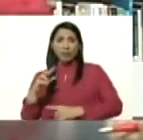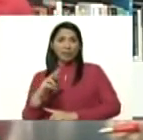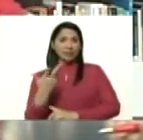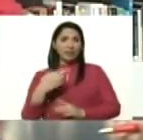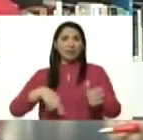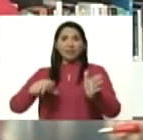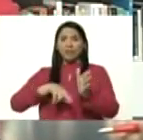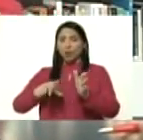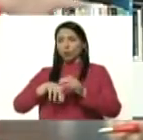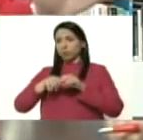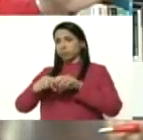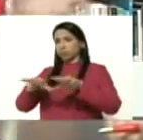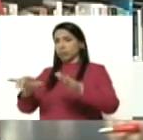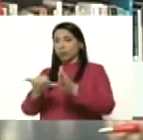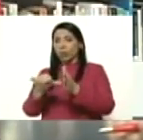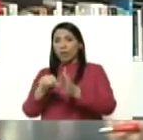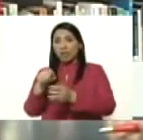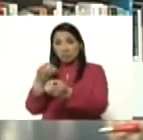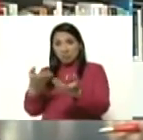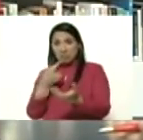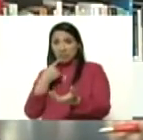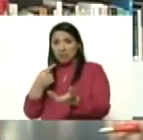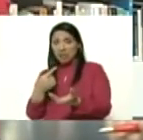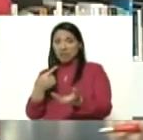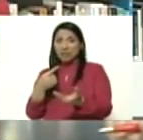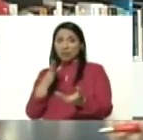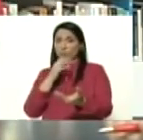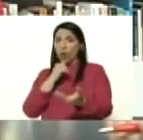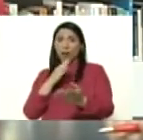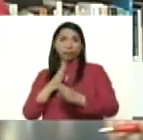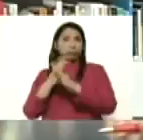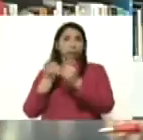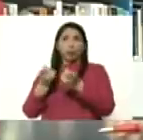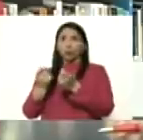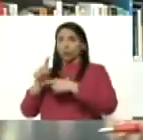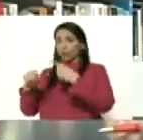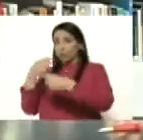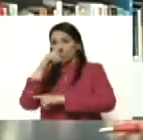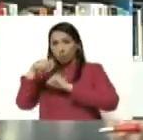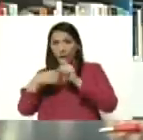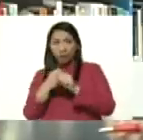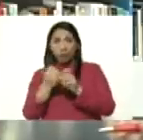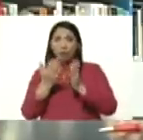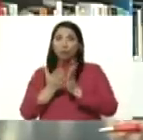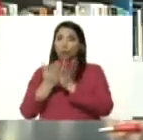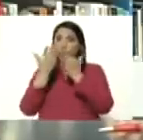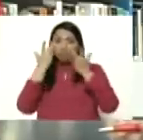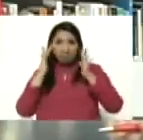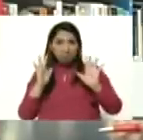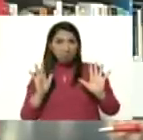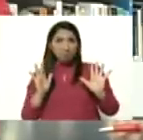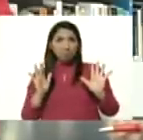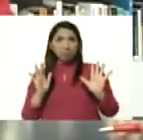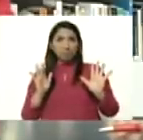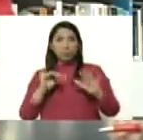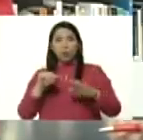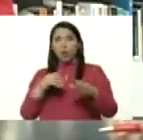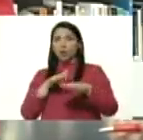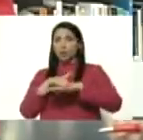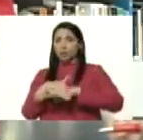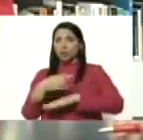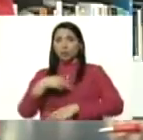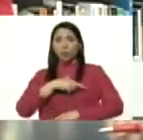rebrote, donde ellos dicen sería incontrolable hasta el próximo año. Son los estudios. Jorge Rodríguez, nuestro